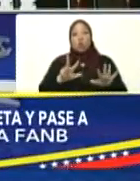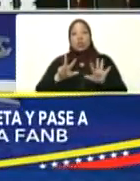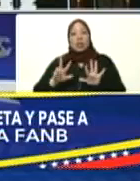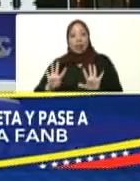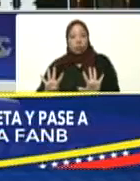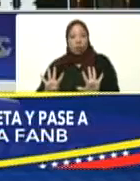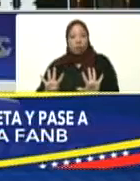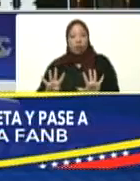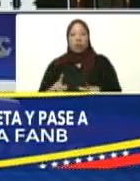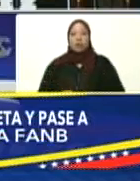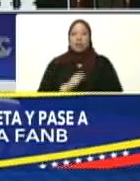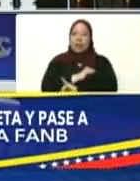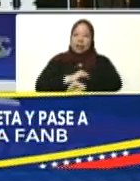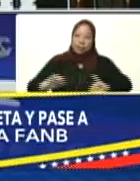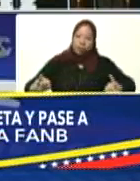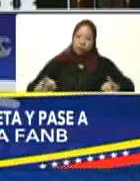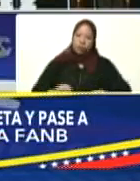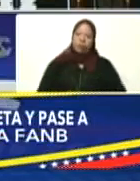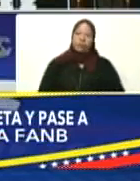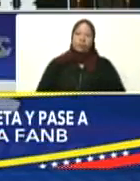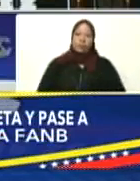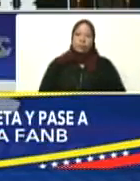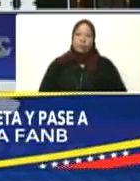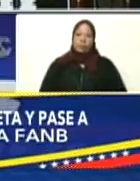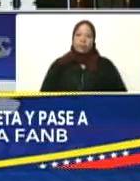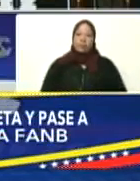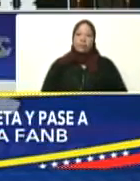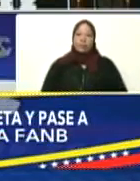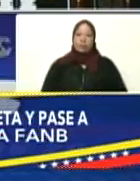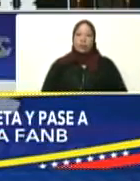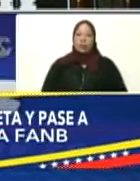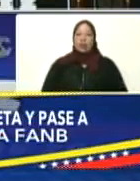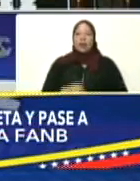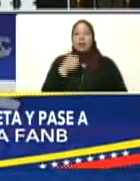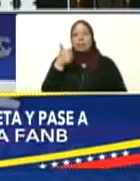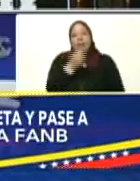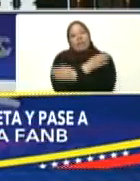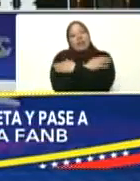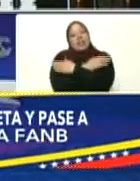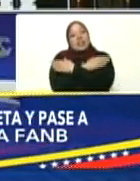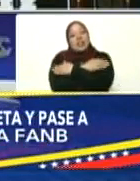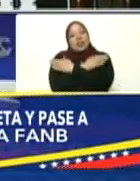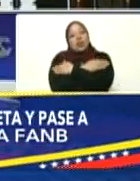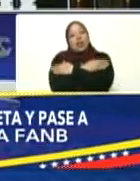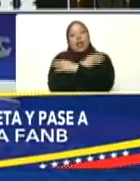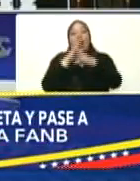1989 ha concluido. Muy bien, los felicito a todos.